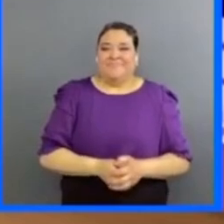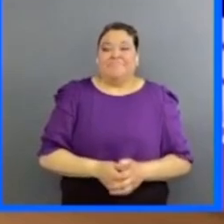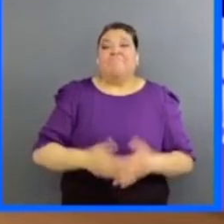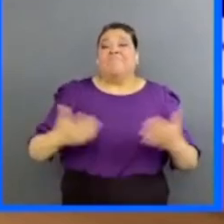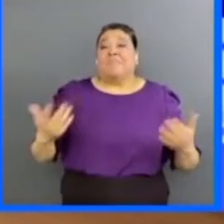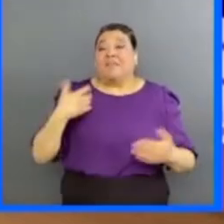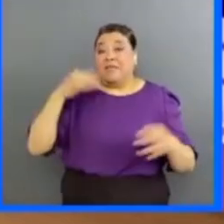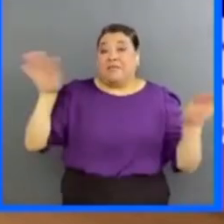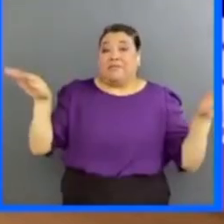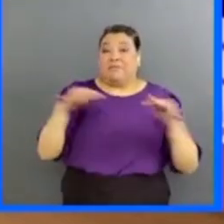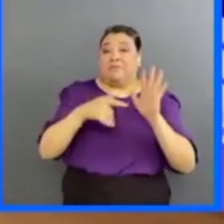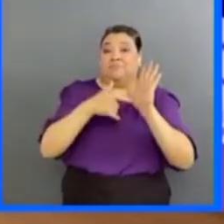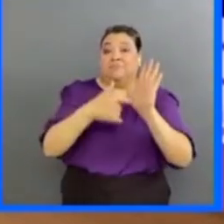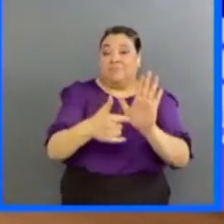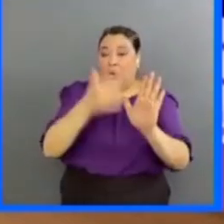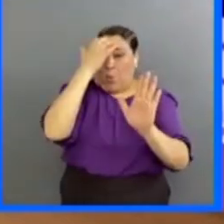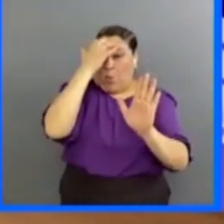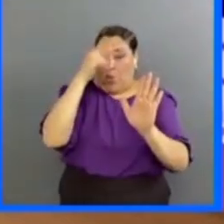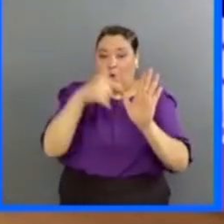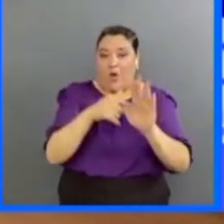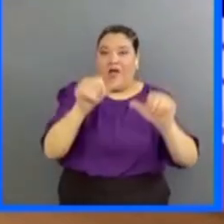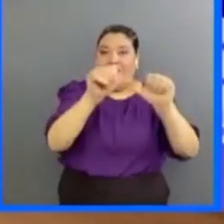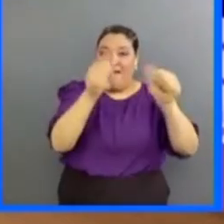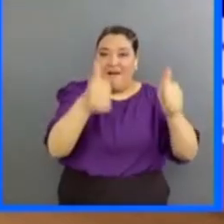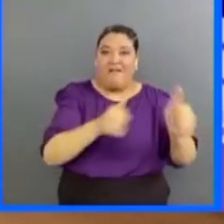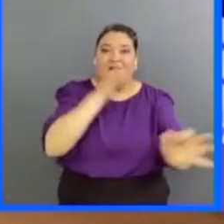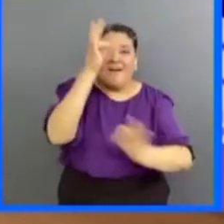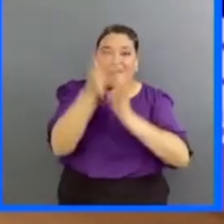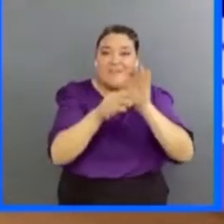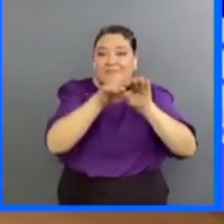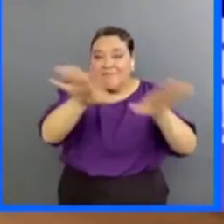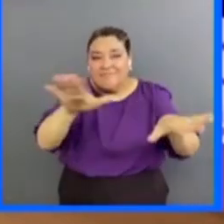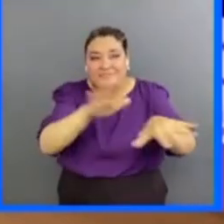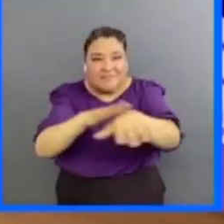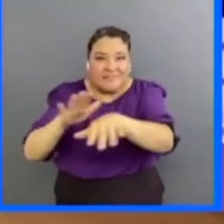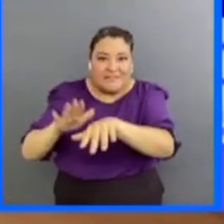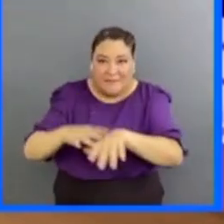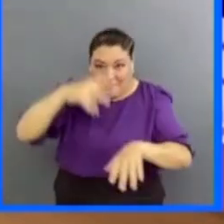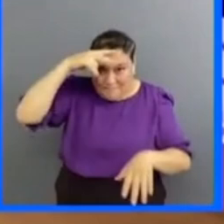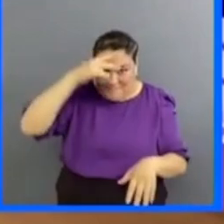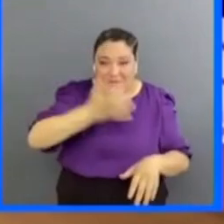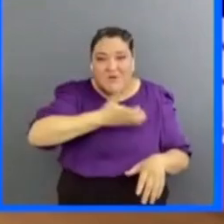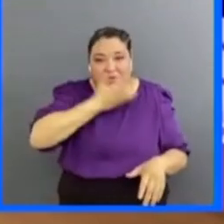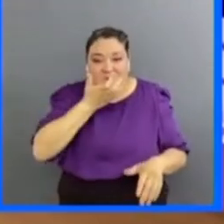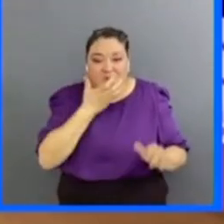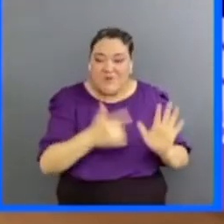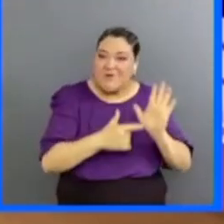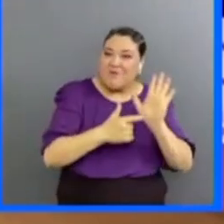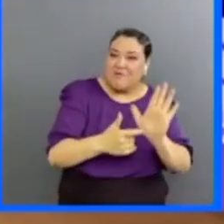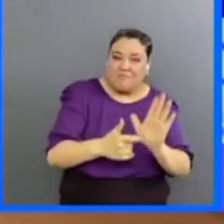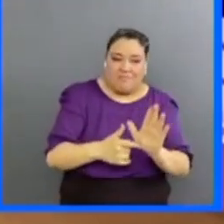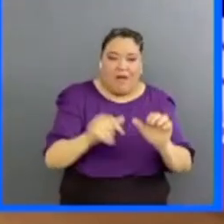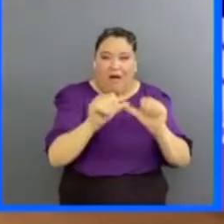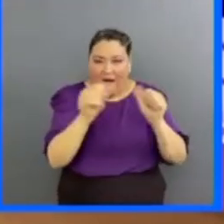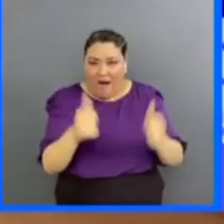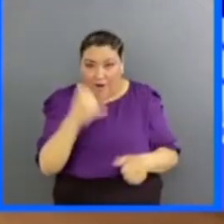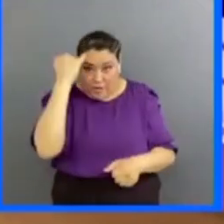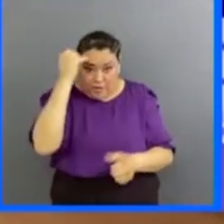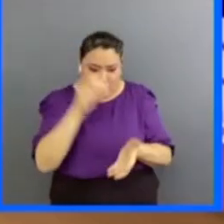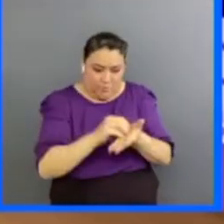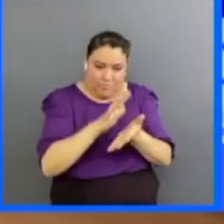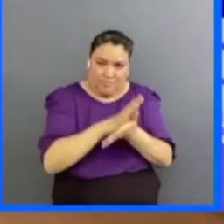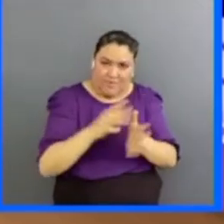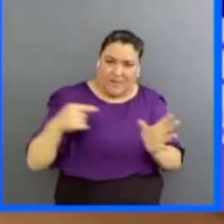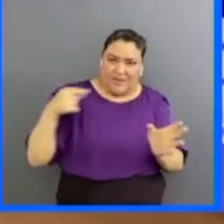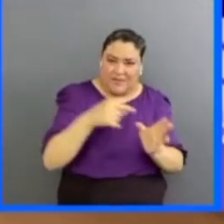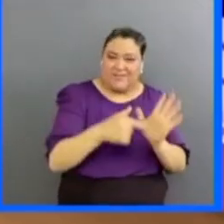el trabajo de artesanos y difundir las expresiones tradicionales de México y su protección a través de la propiedad intelectual, se presentó